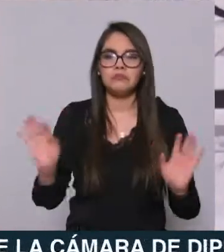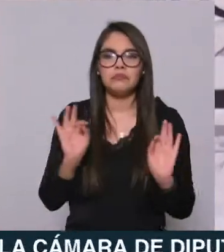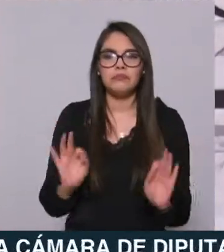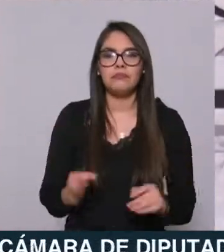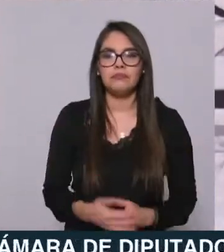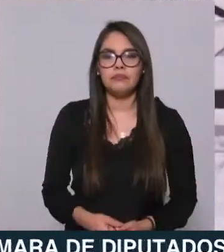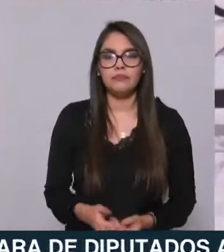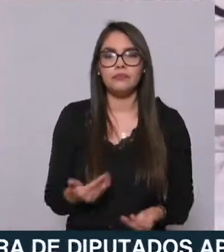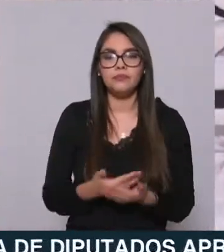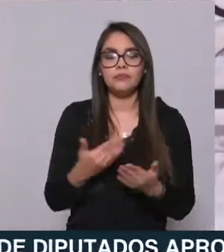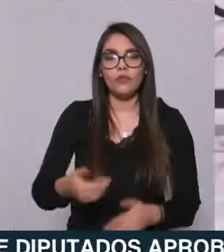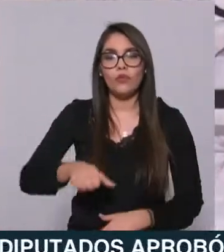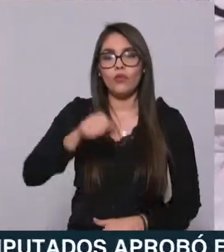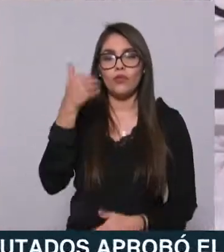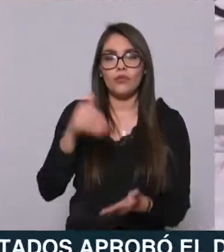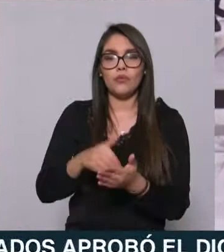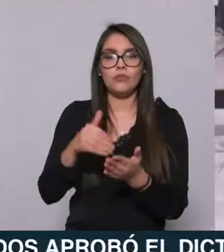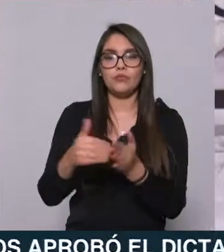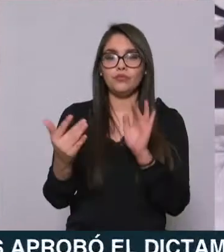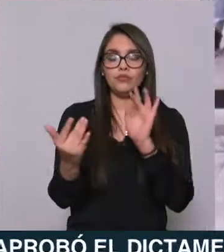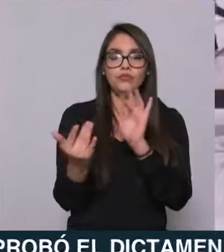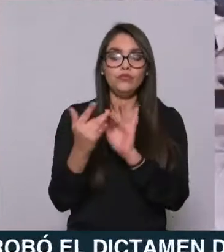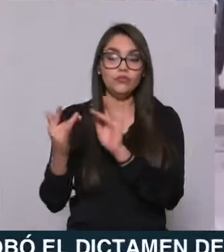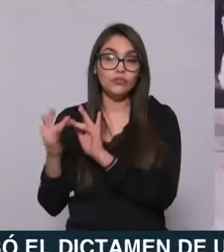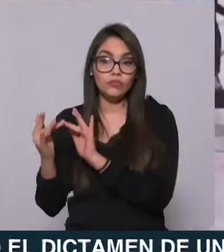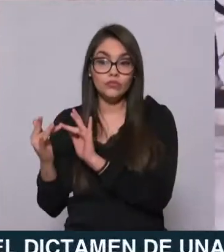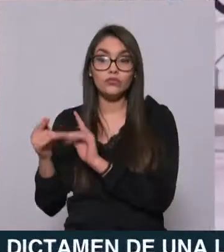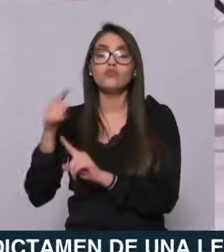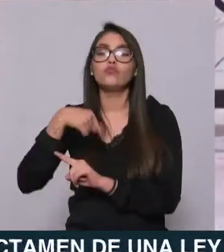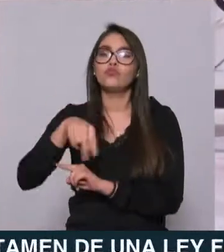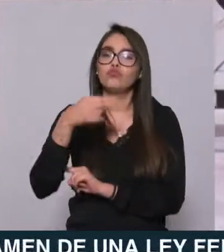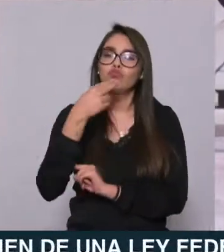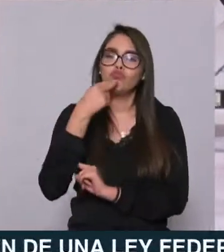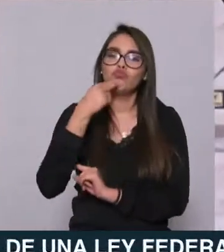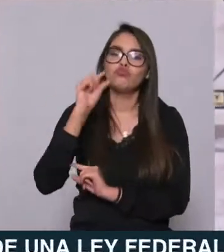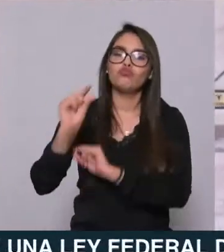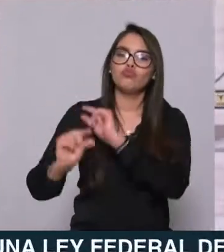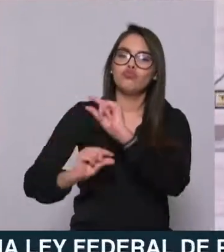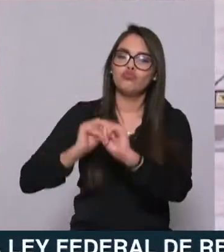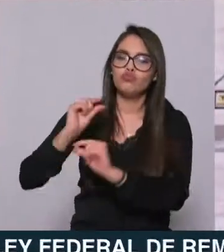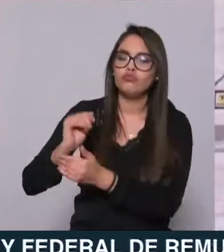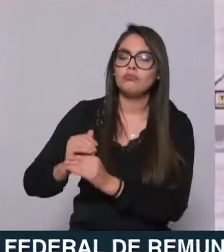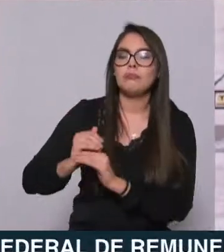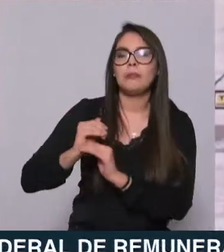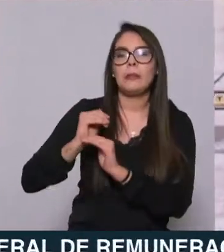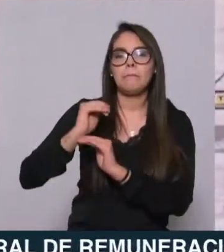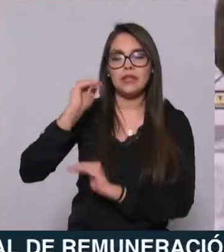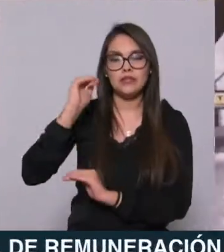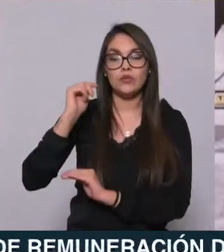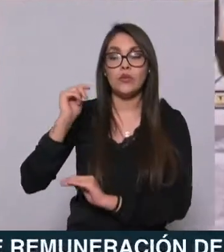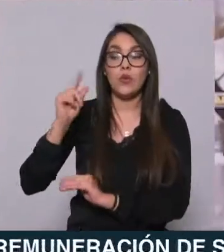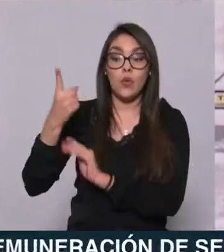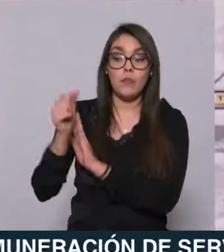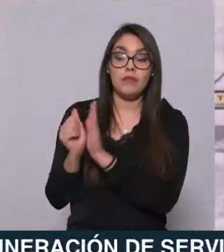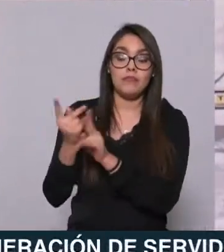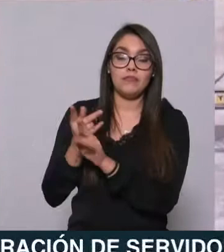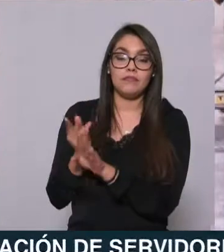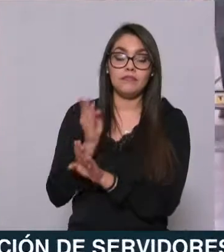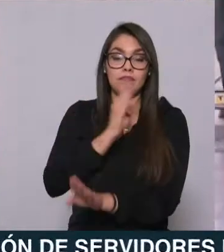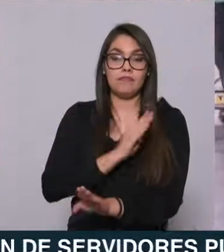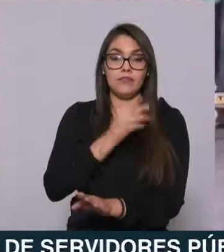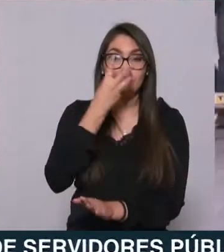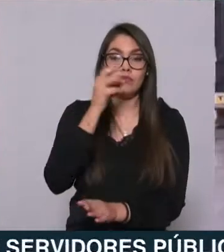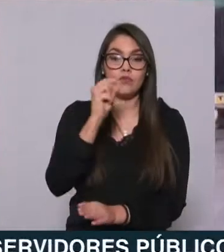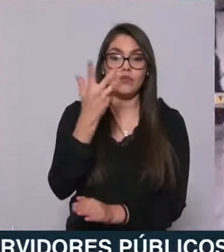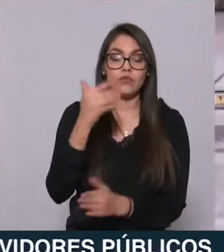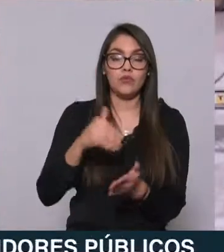habido 11 millones de conexiones y el uso se ha ido incrementando en el tiempo, por supuesto. El mes pasado tuvimos 3.5